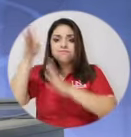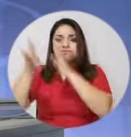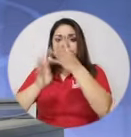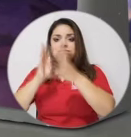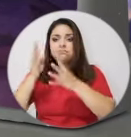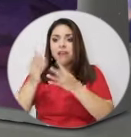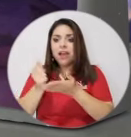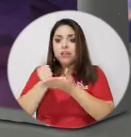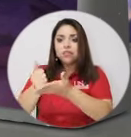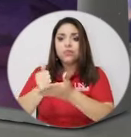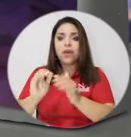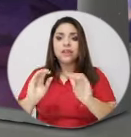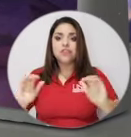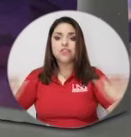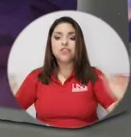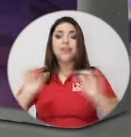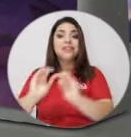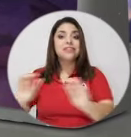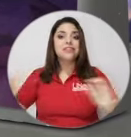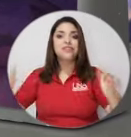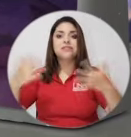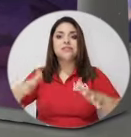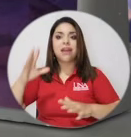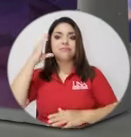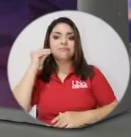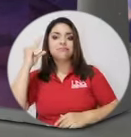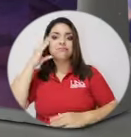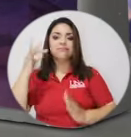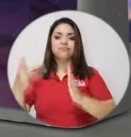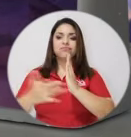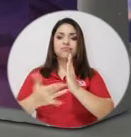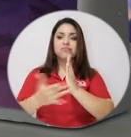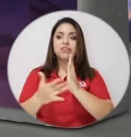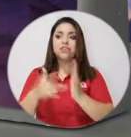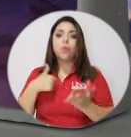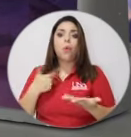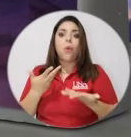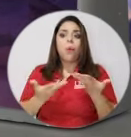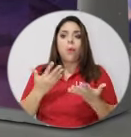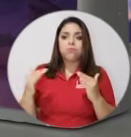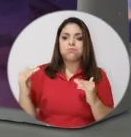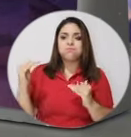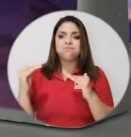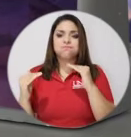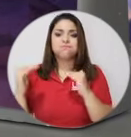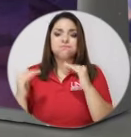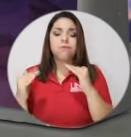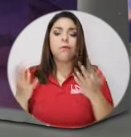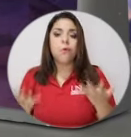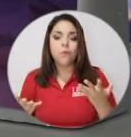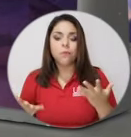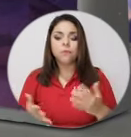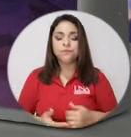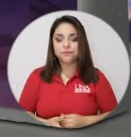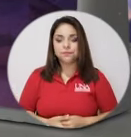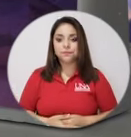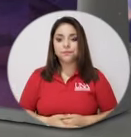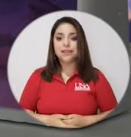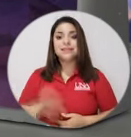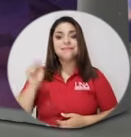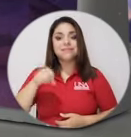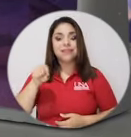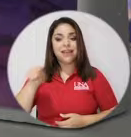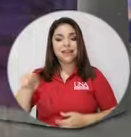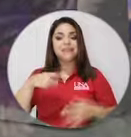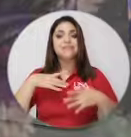chicos y chicas que son nativos digitales. Así es, esto es un fenómeno súper interesante porque yo creo que esto ha dado también